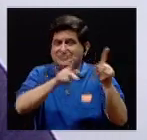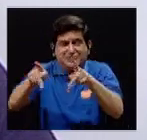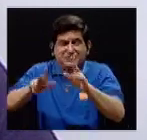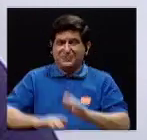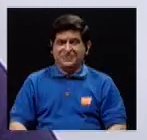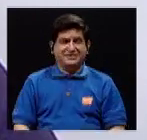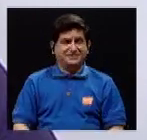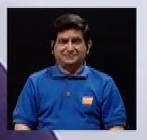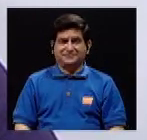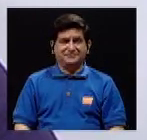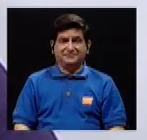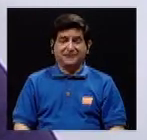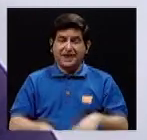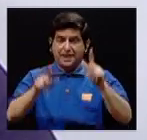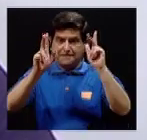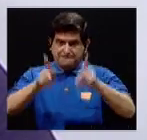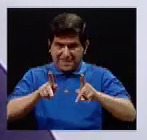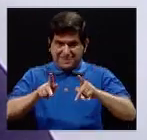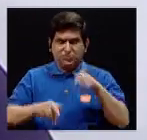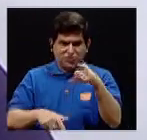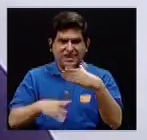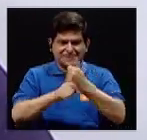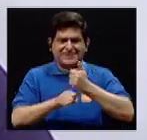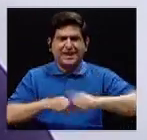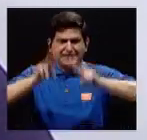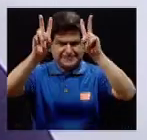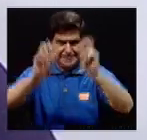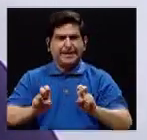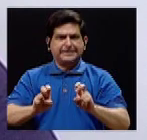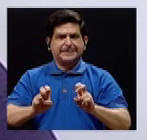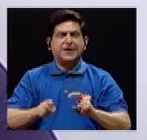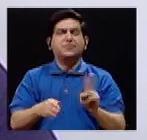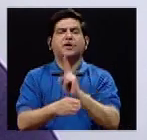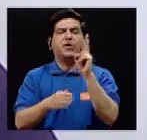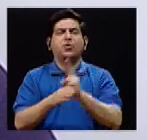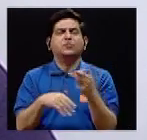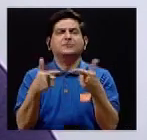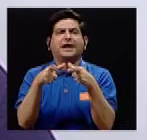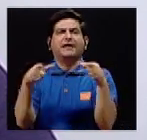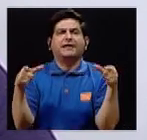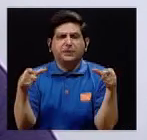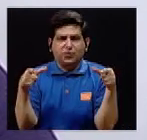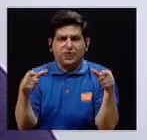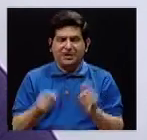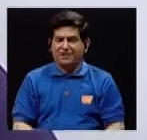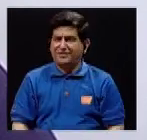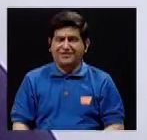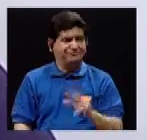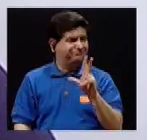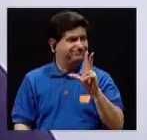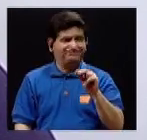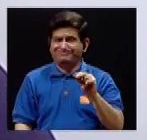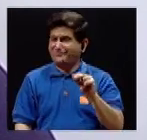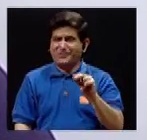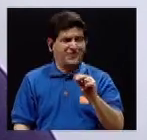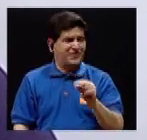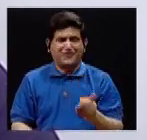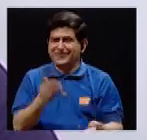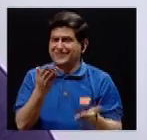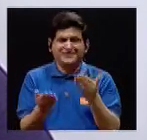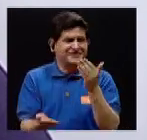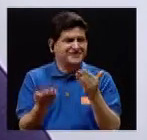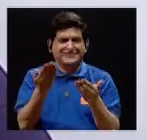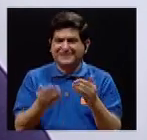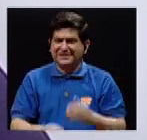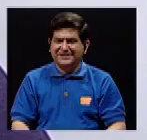gente porque las personas que hacen el examen utilizan un lenguaje que no es